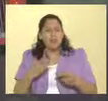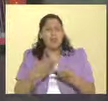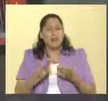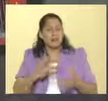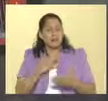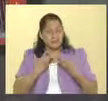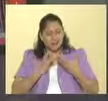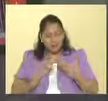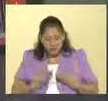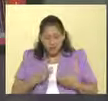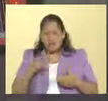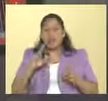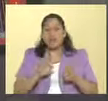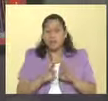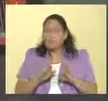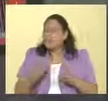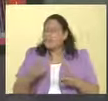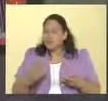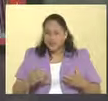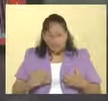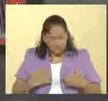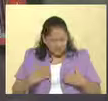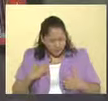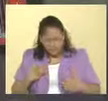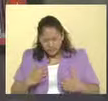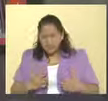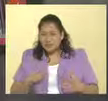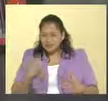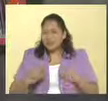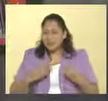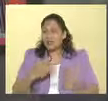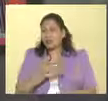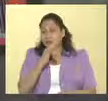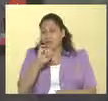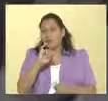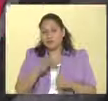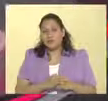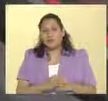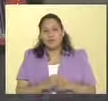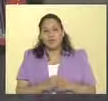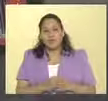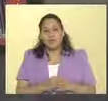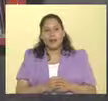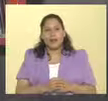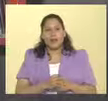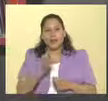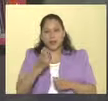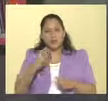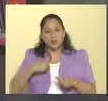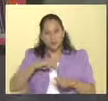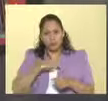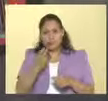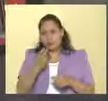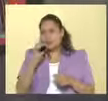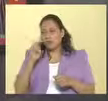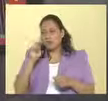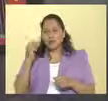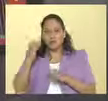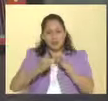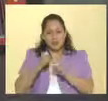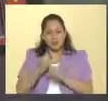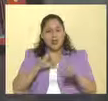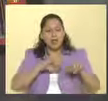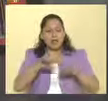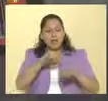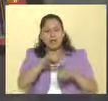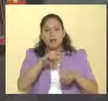generadores de mal humor público pues, más... Pues sí, es más importante, ¿no? Sin duda. Que es lo que hemos visto en los últimos años. El empleo formal casi